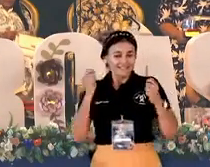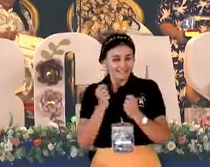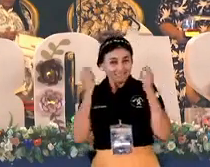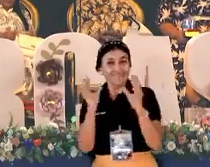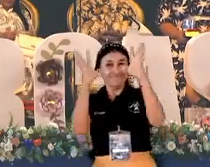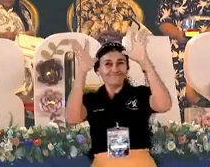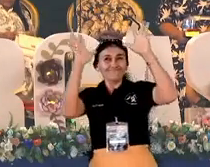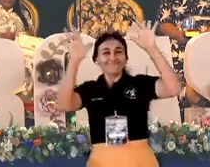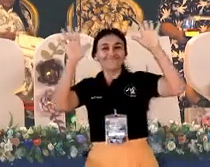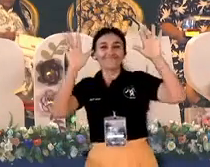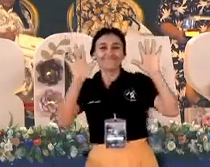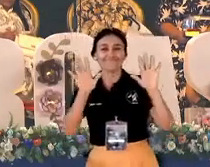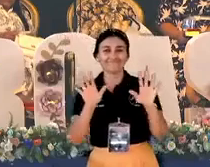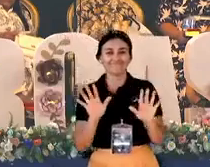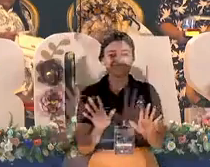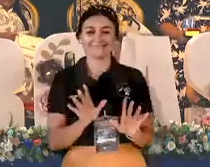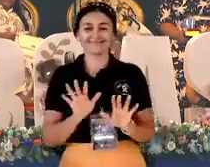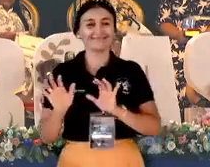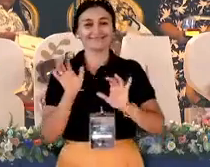estos humildes